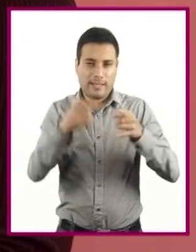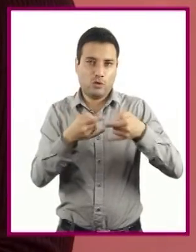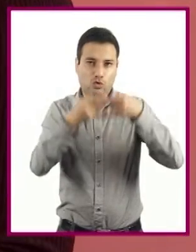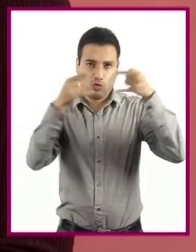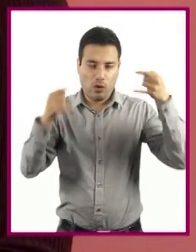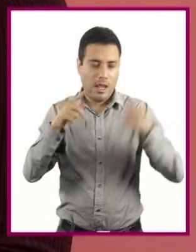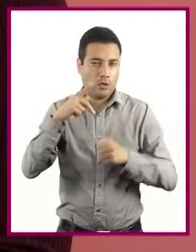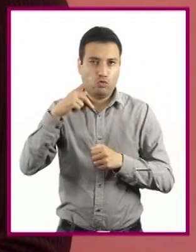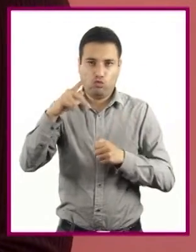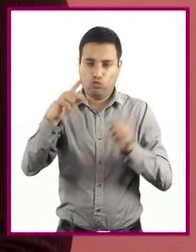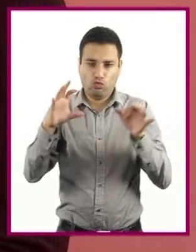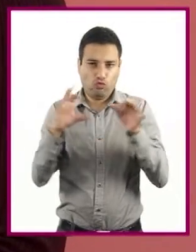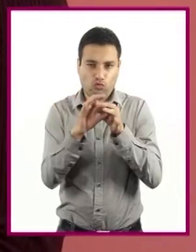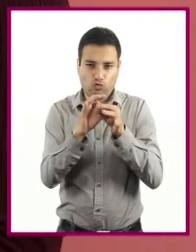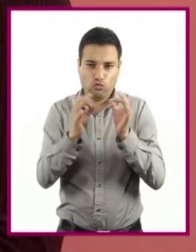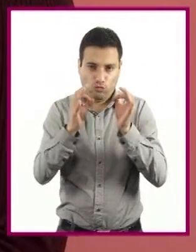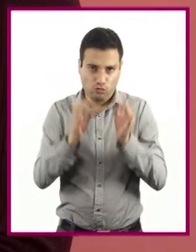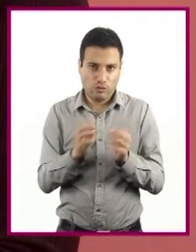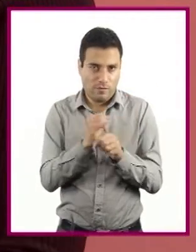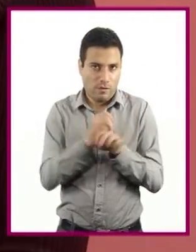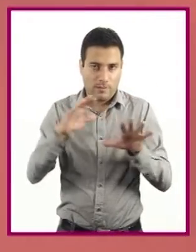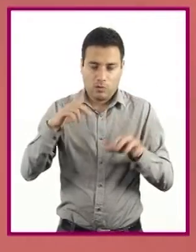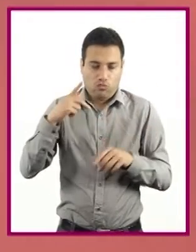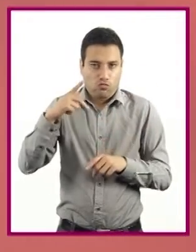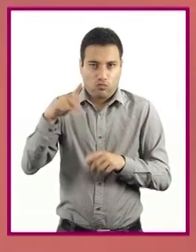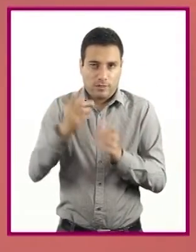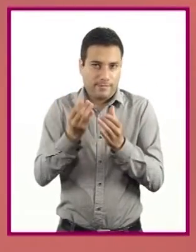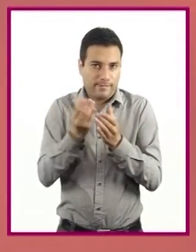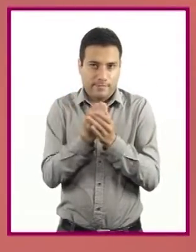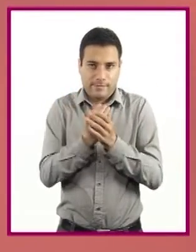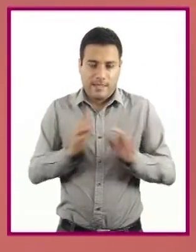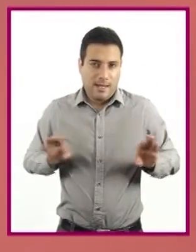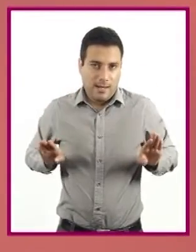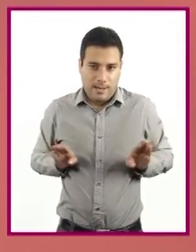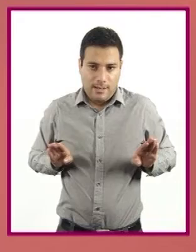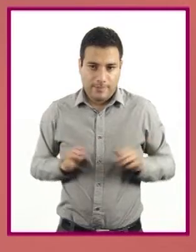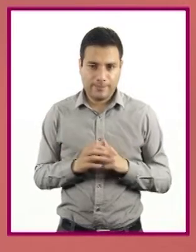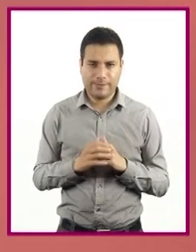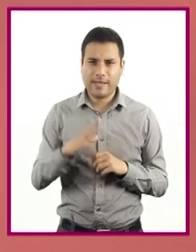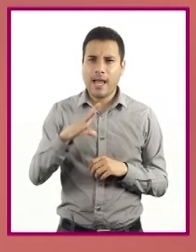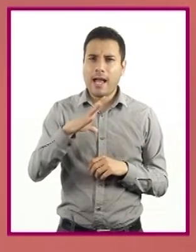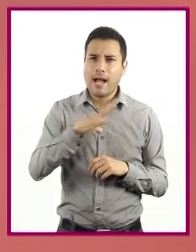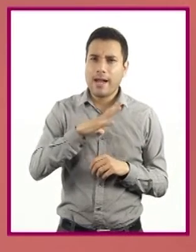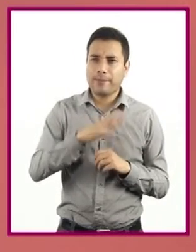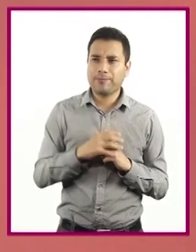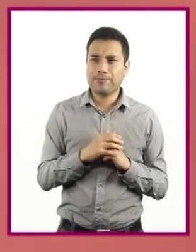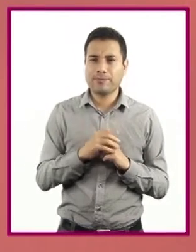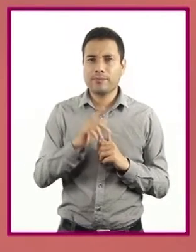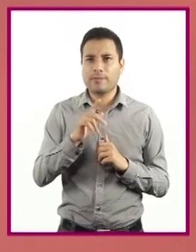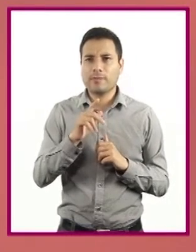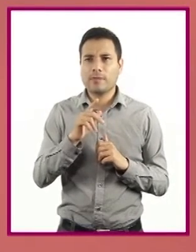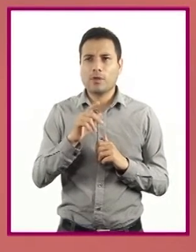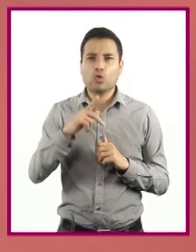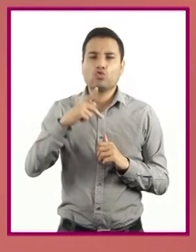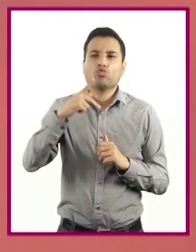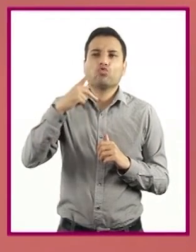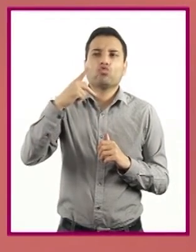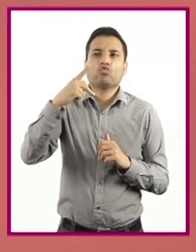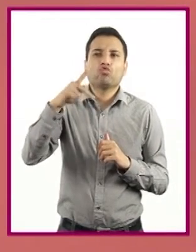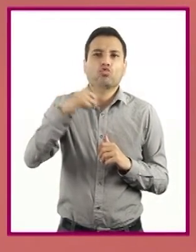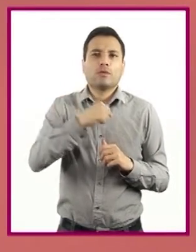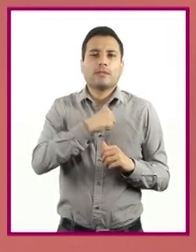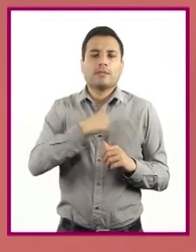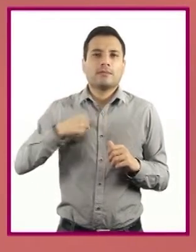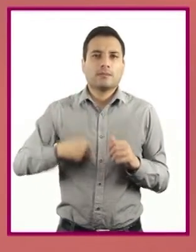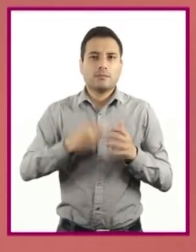veces contienen informaciones muy específicas. ¿Hay algunos proverbios que se usen en chino, pero que tengan origen en